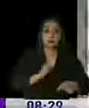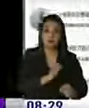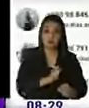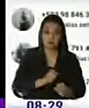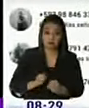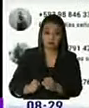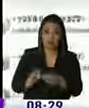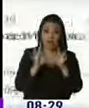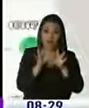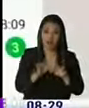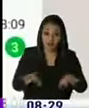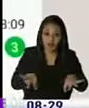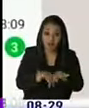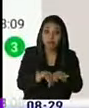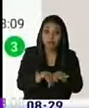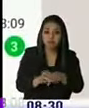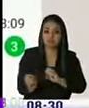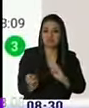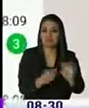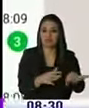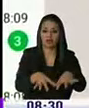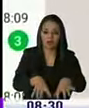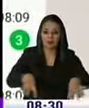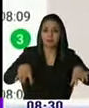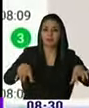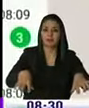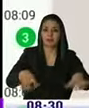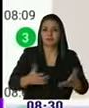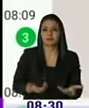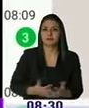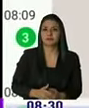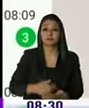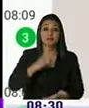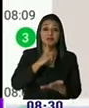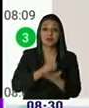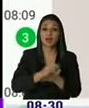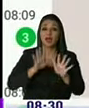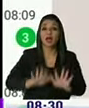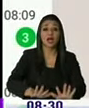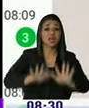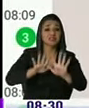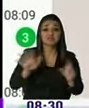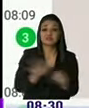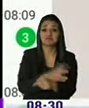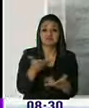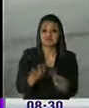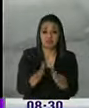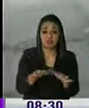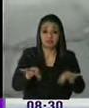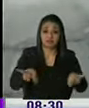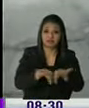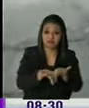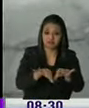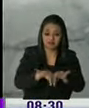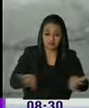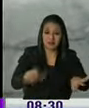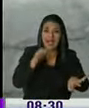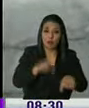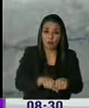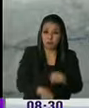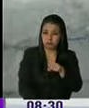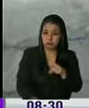así. Así que por favor, la Ali dice que raro. Sí, pues no termina la obra, arreglaron la tubería, pero no les pavimentaron.